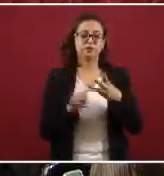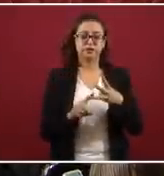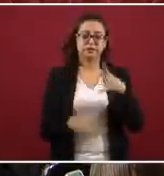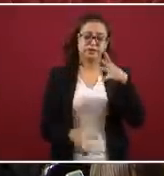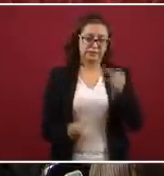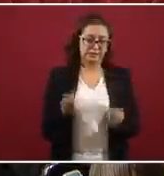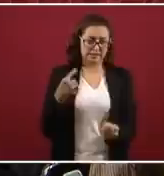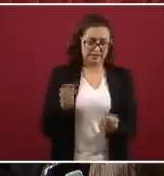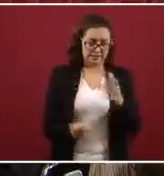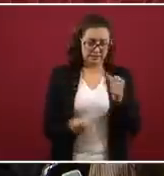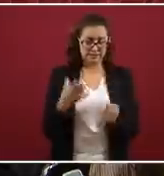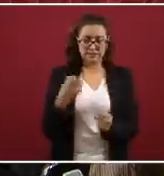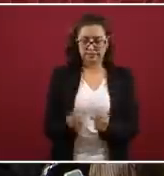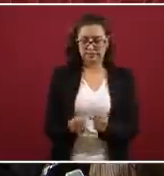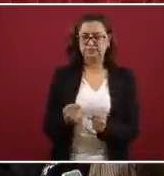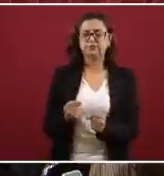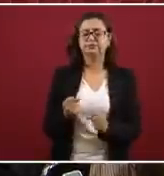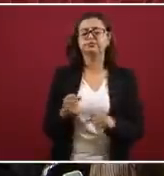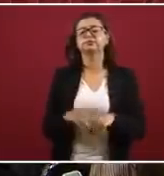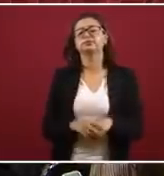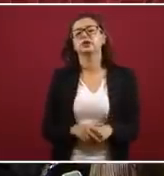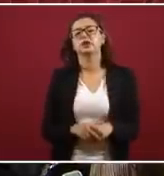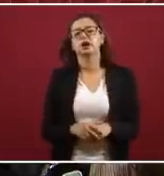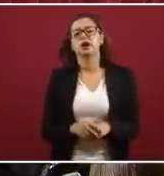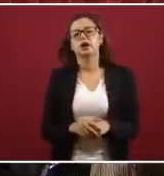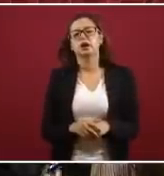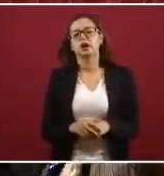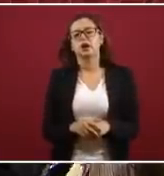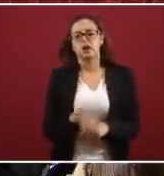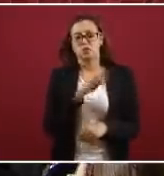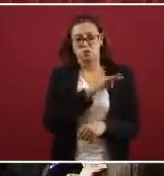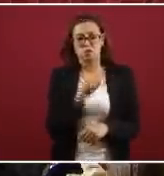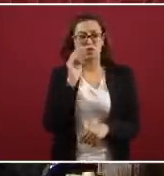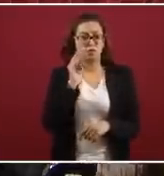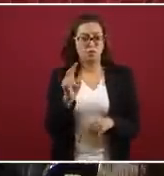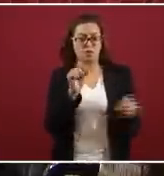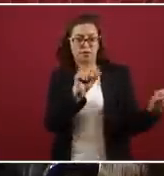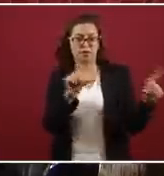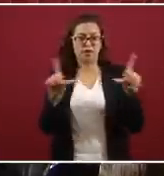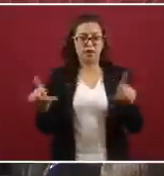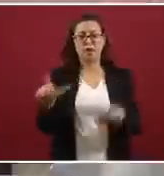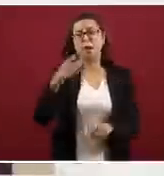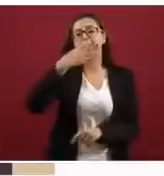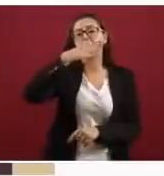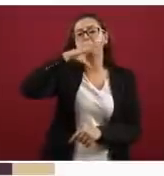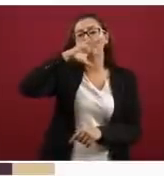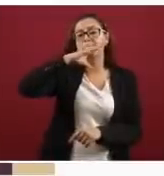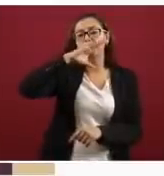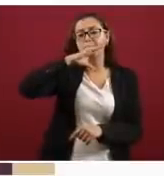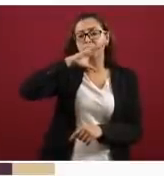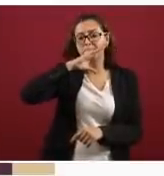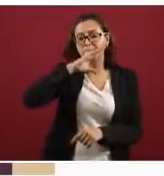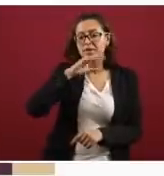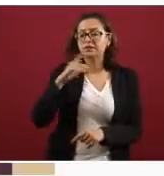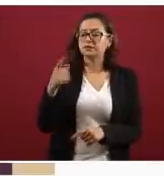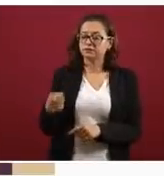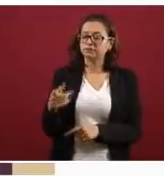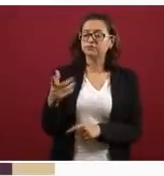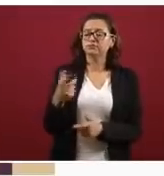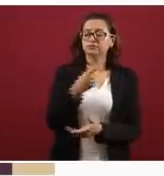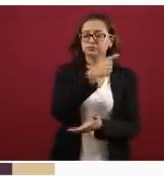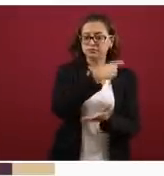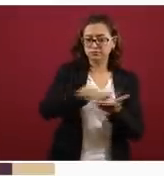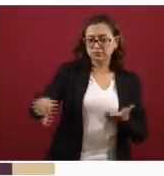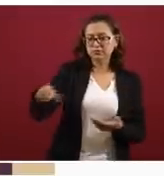fluida. En el caso del maíz, como se ve, se compra la cosecha a los productores, a